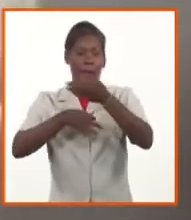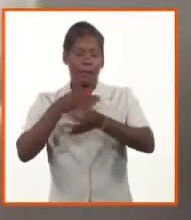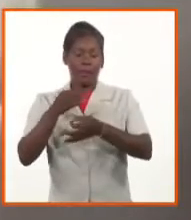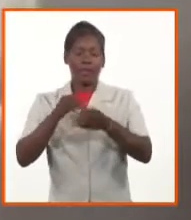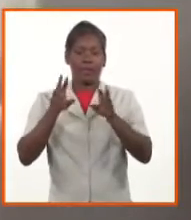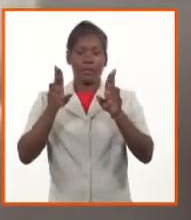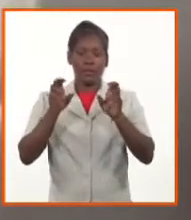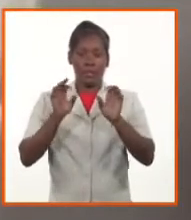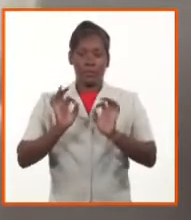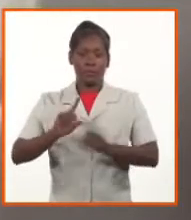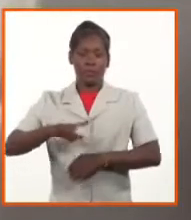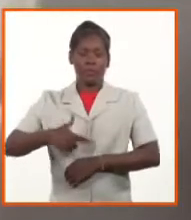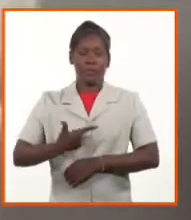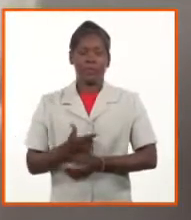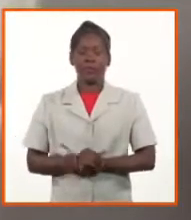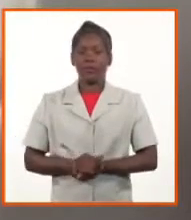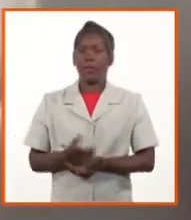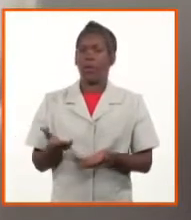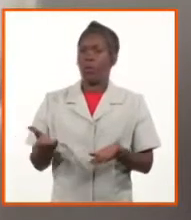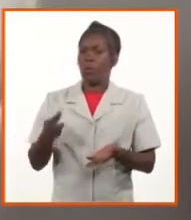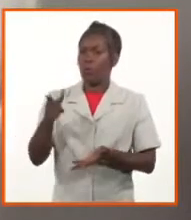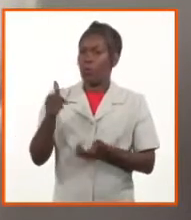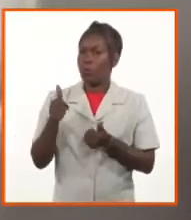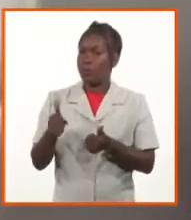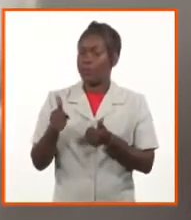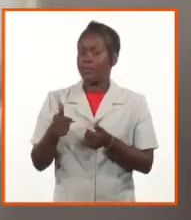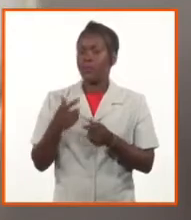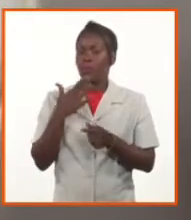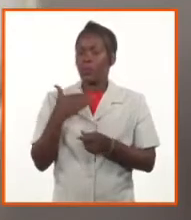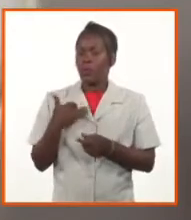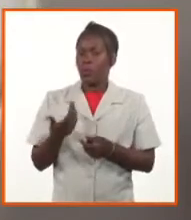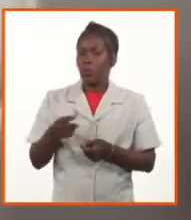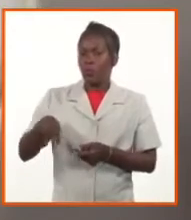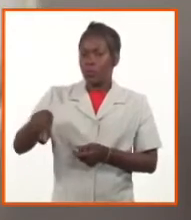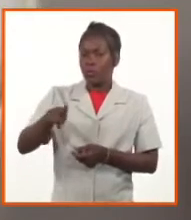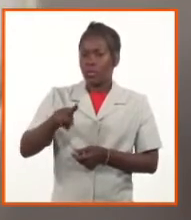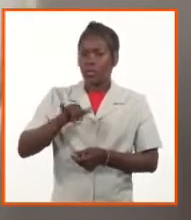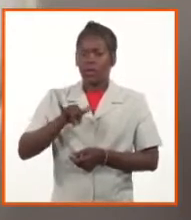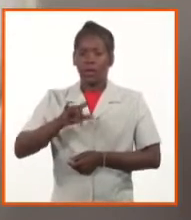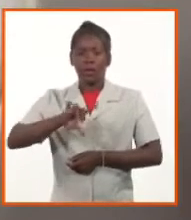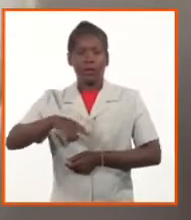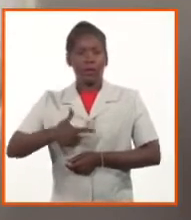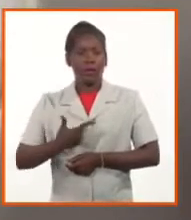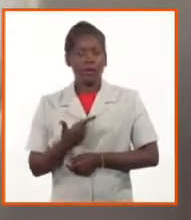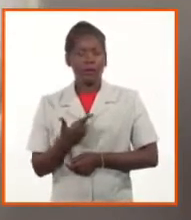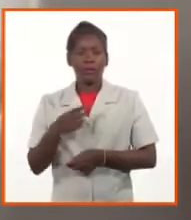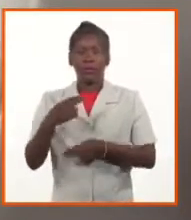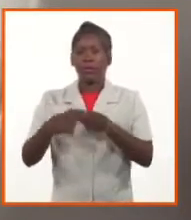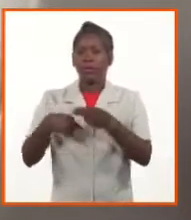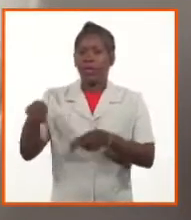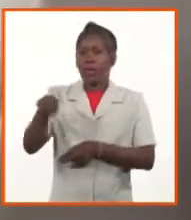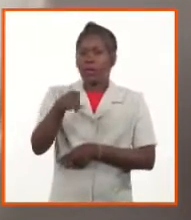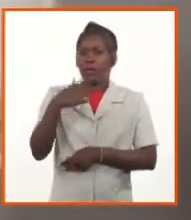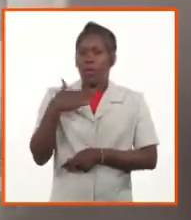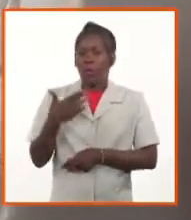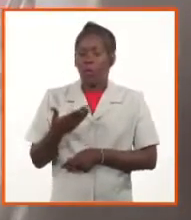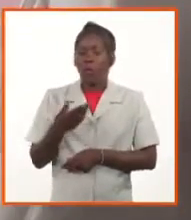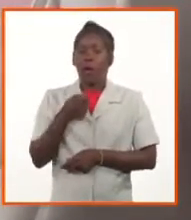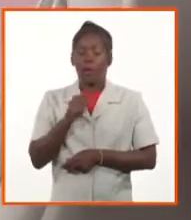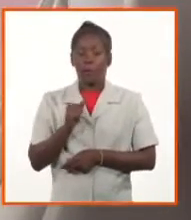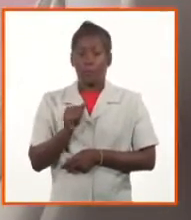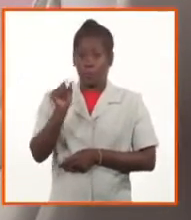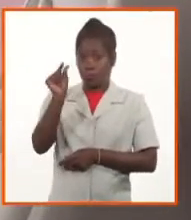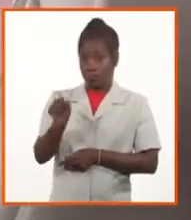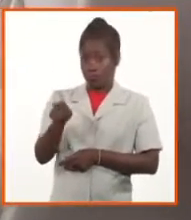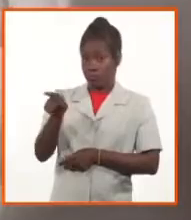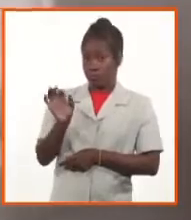esa labor, pudiéramos decir un poco de ver el arte de los otros, Yanexi hace su arte, cómo llega a la poesía,